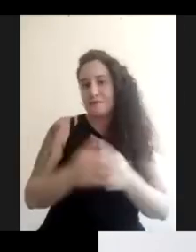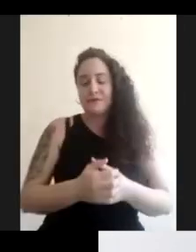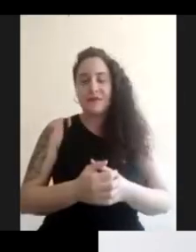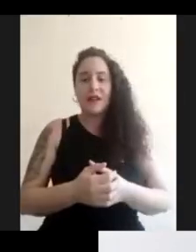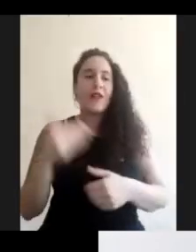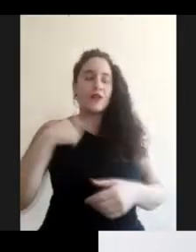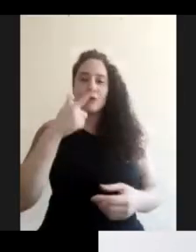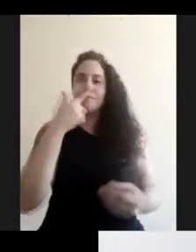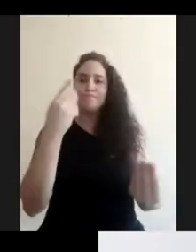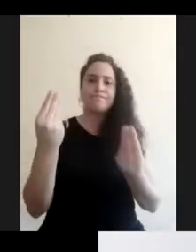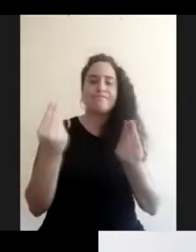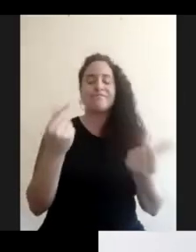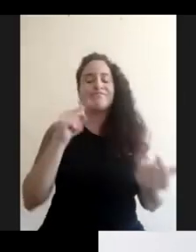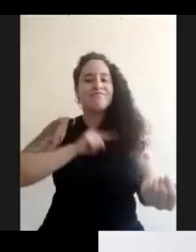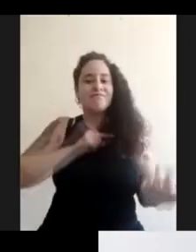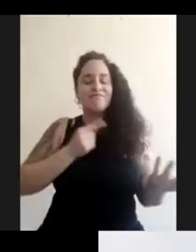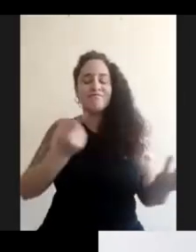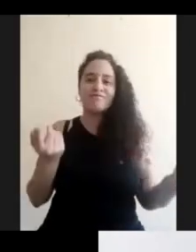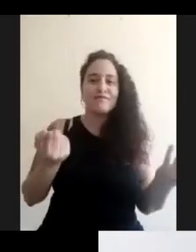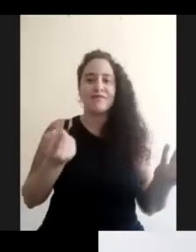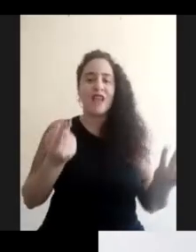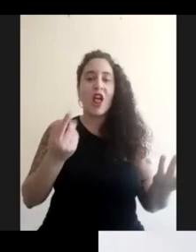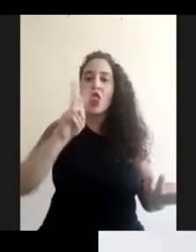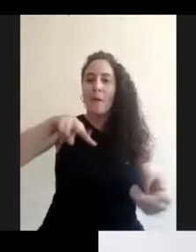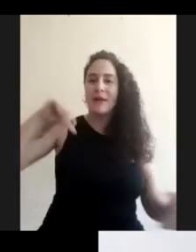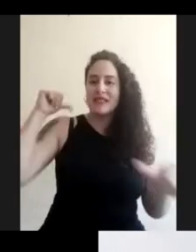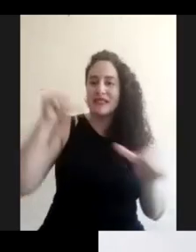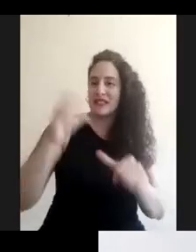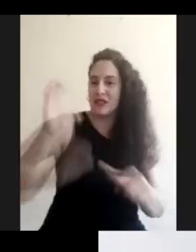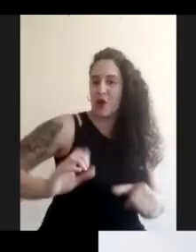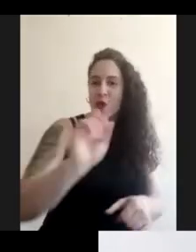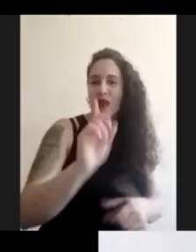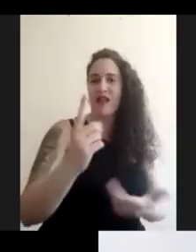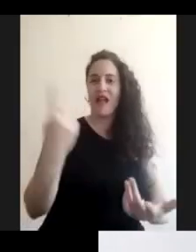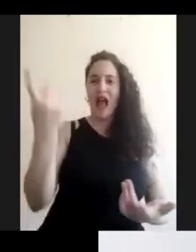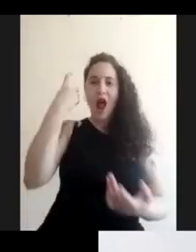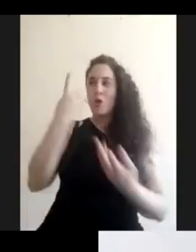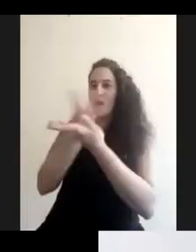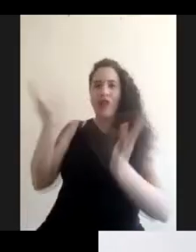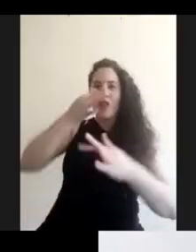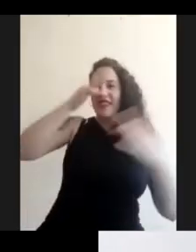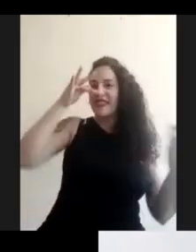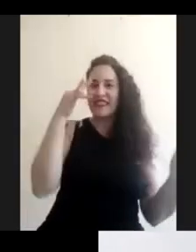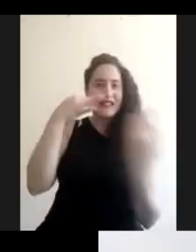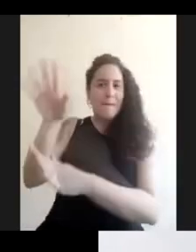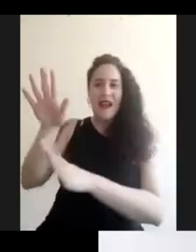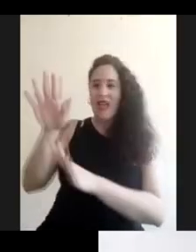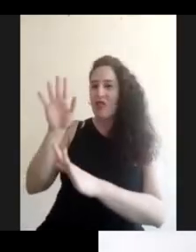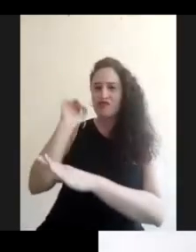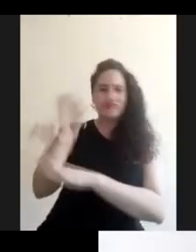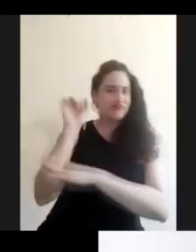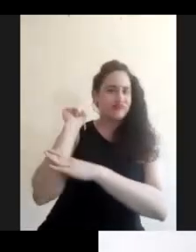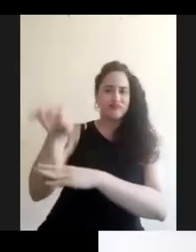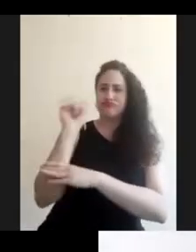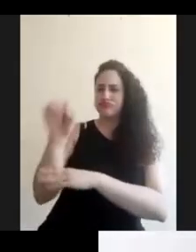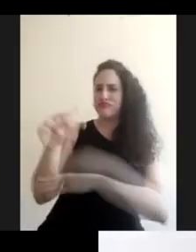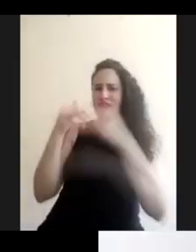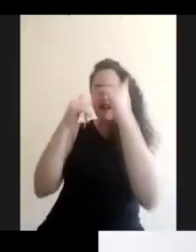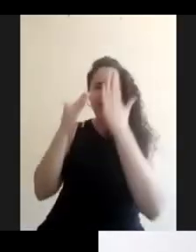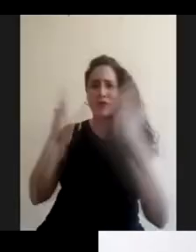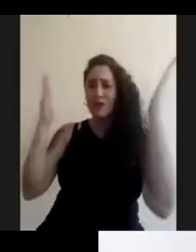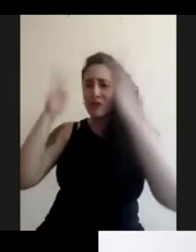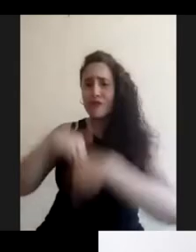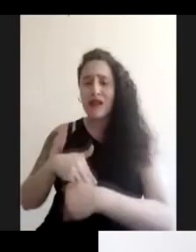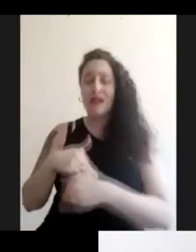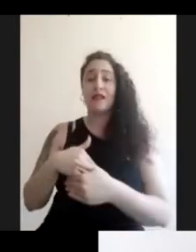esas criaturas están pues desamparadas en este momento, sin tener ningún tipo de atención que es la